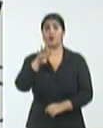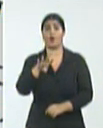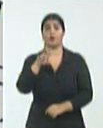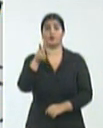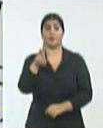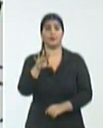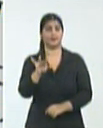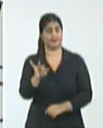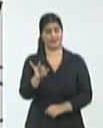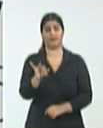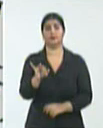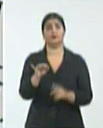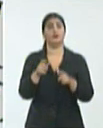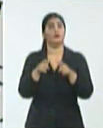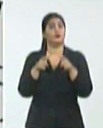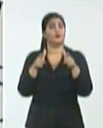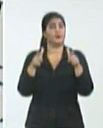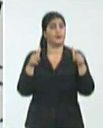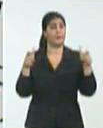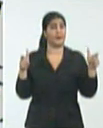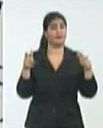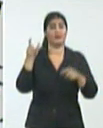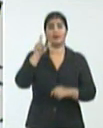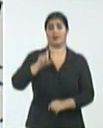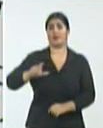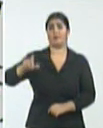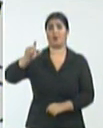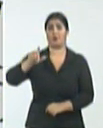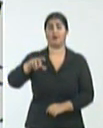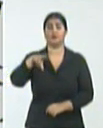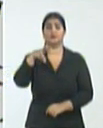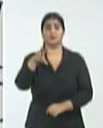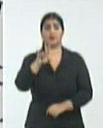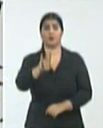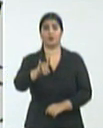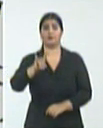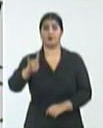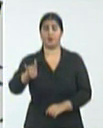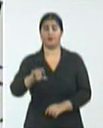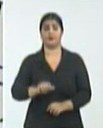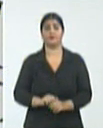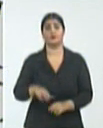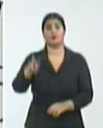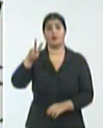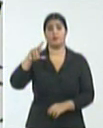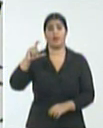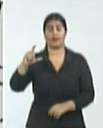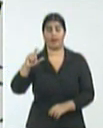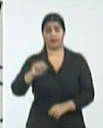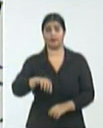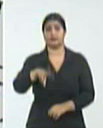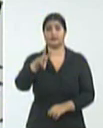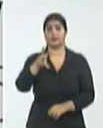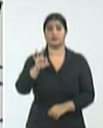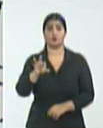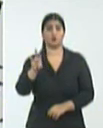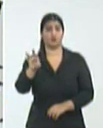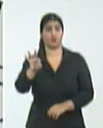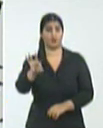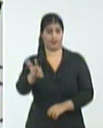427. Camagüey con 399, Villa Clara 383 y la provincia de Santi